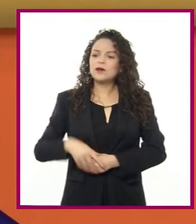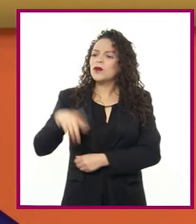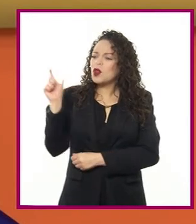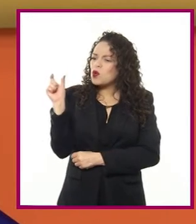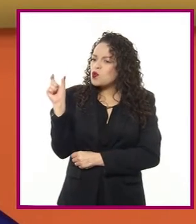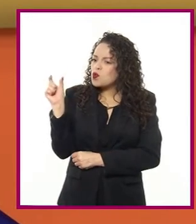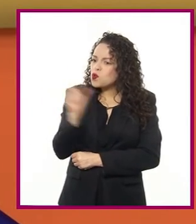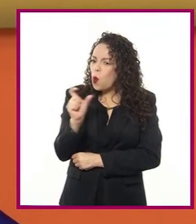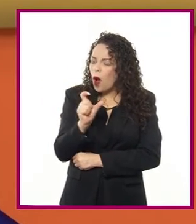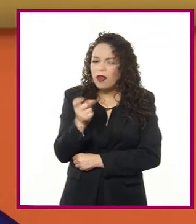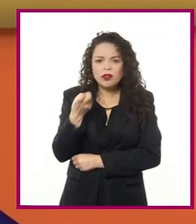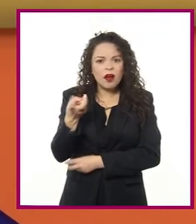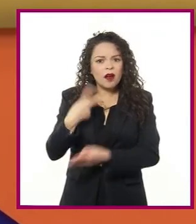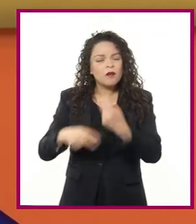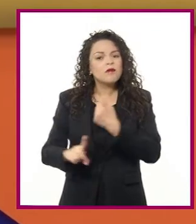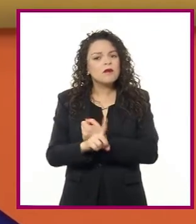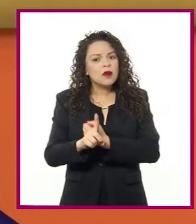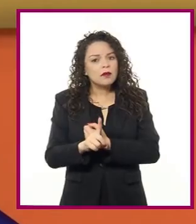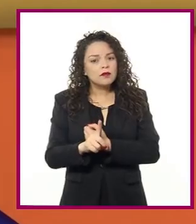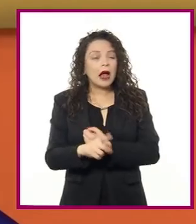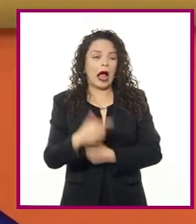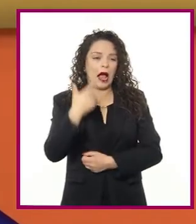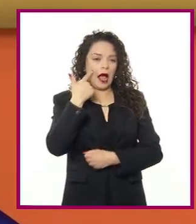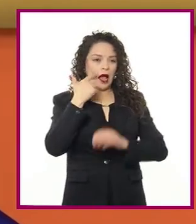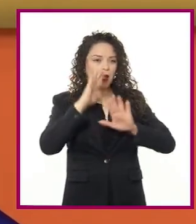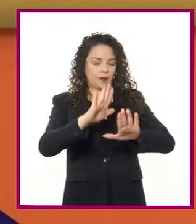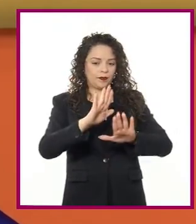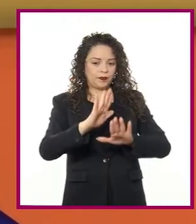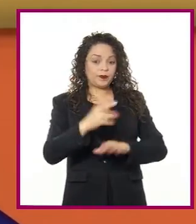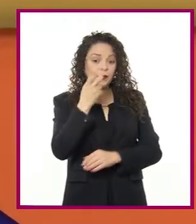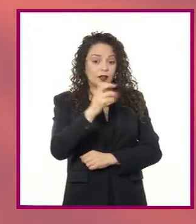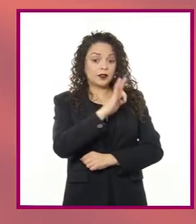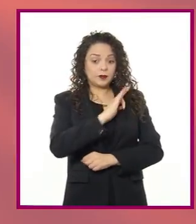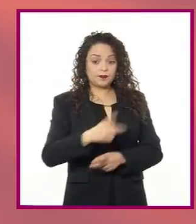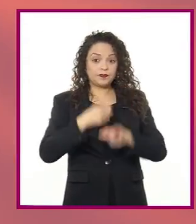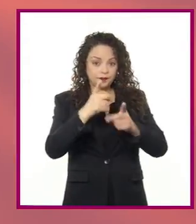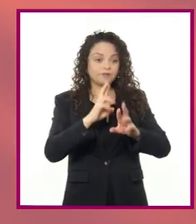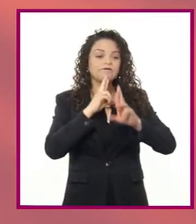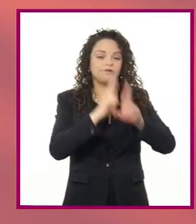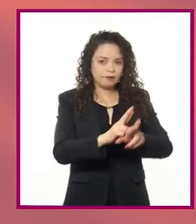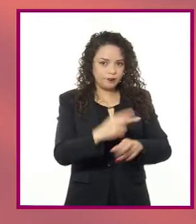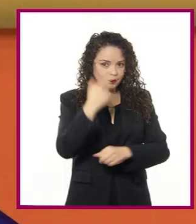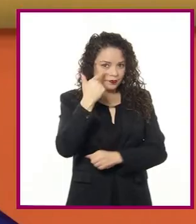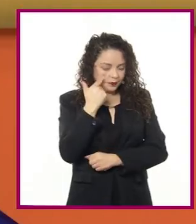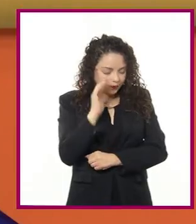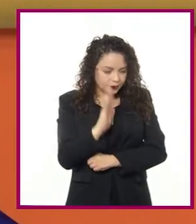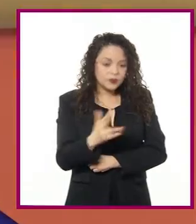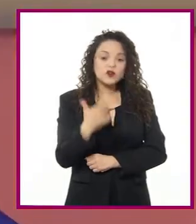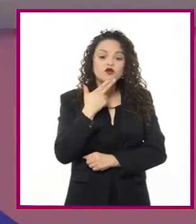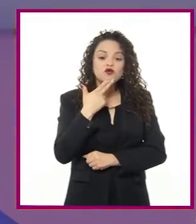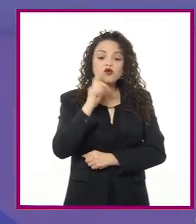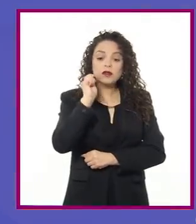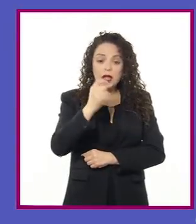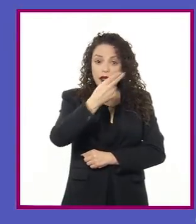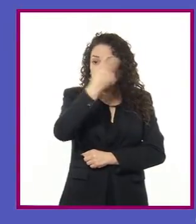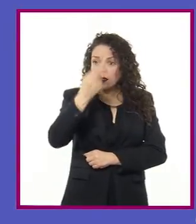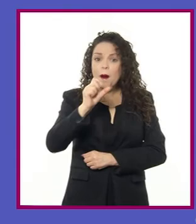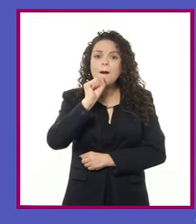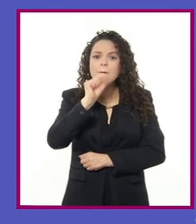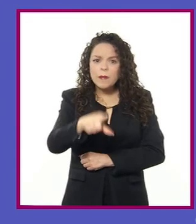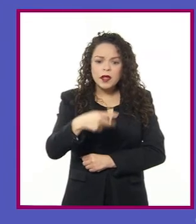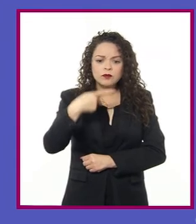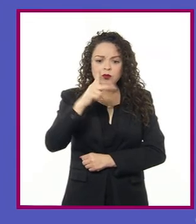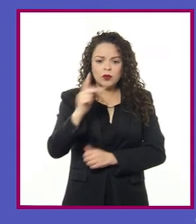Mire, profesora, en la siguiente viñeta podemos dar respuesta a la pregunta. Usaremos los mismos dibujos, pero en un